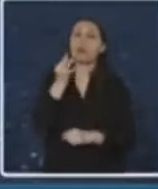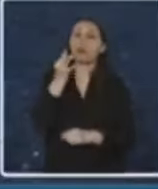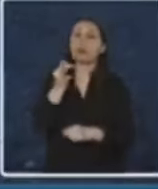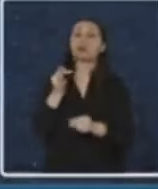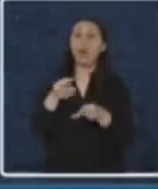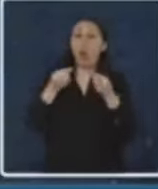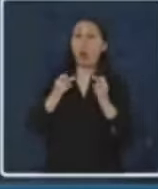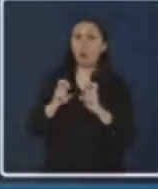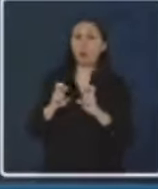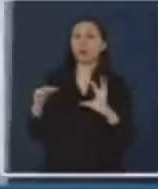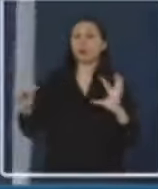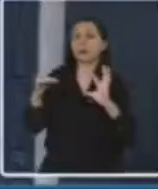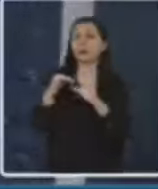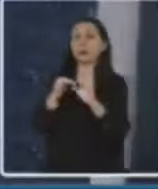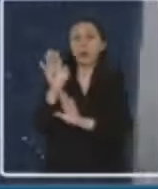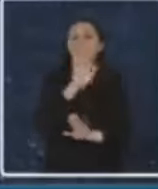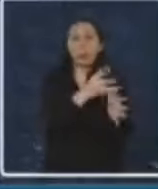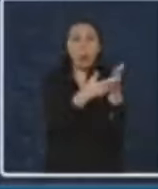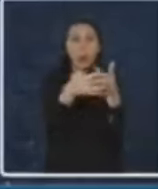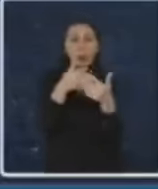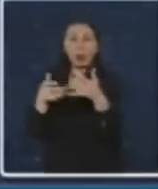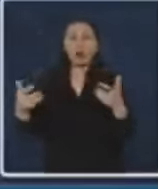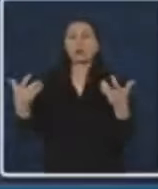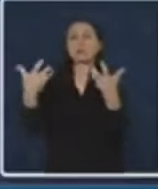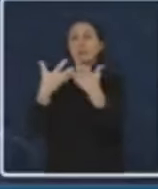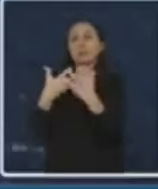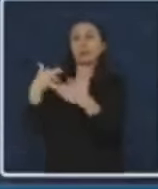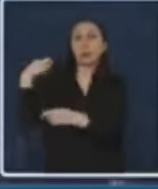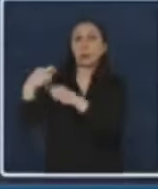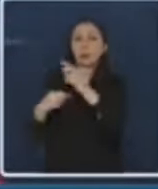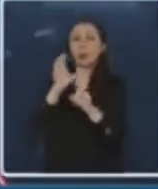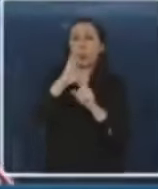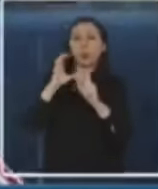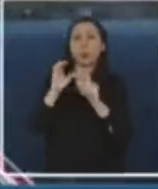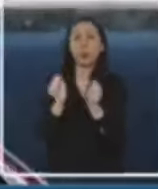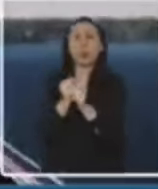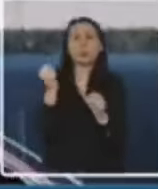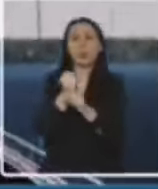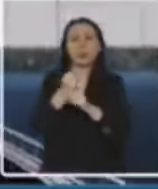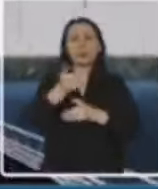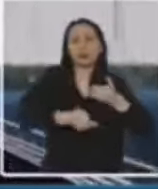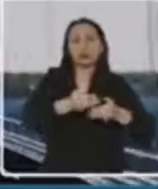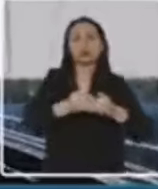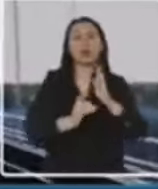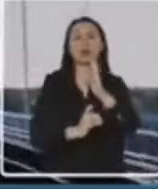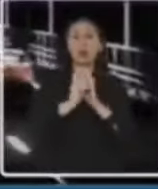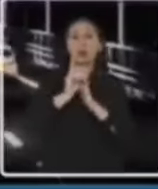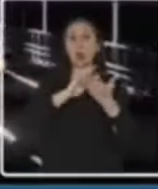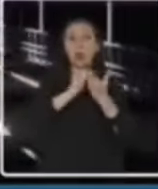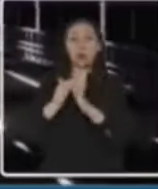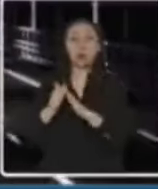oportunidades en donde se compatibil la conservación de la naturaleza y el patrimonio cultural con la actividad productiva y el desarrollo de la